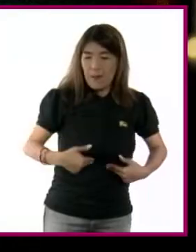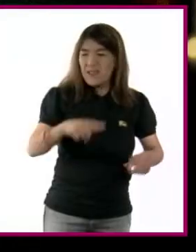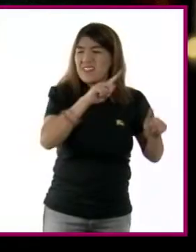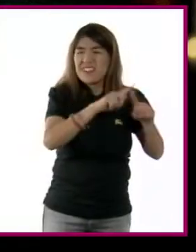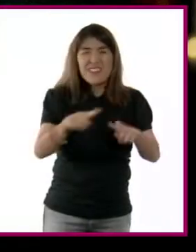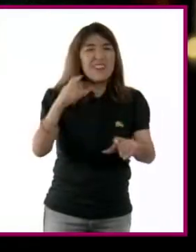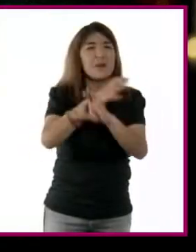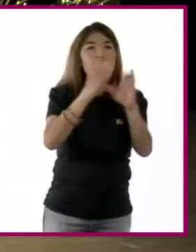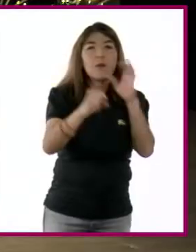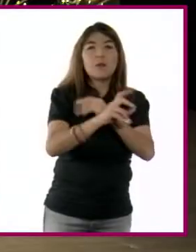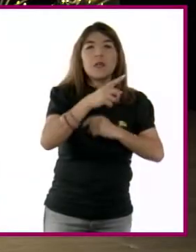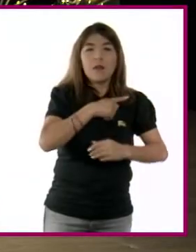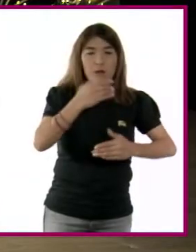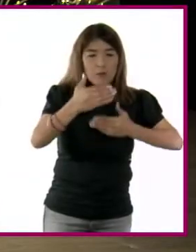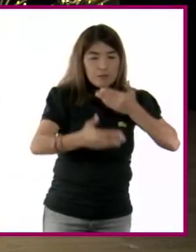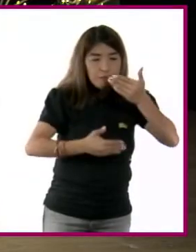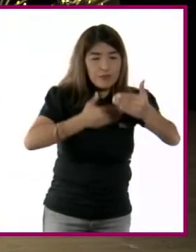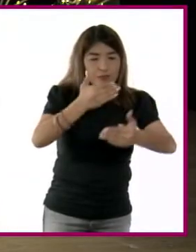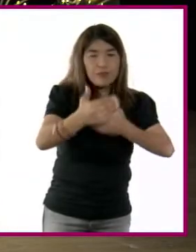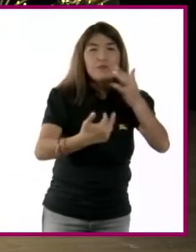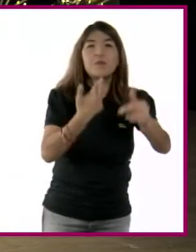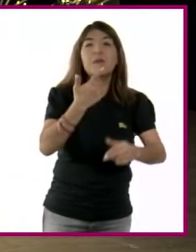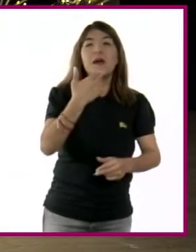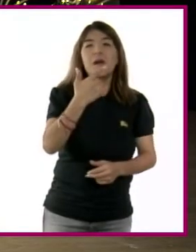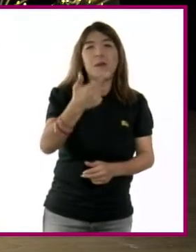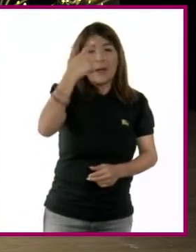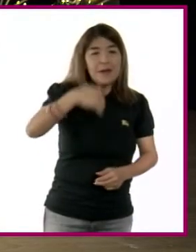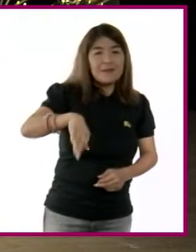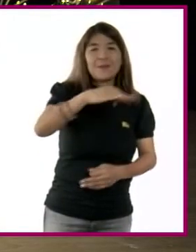solo para mantener el status quo de su entorno.